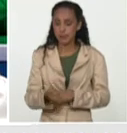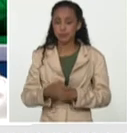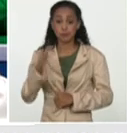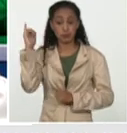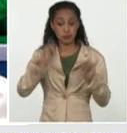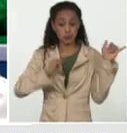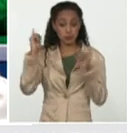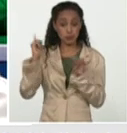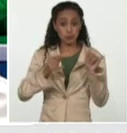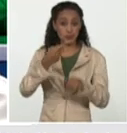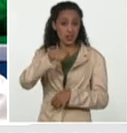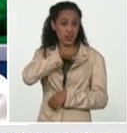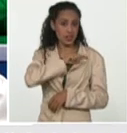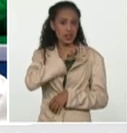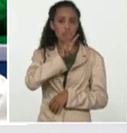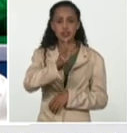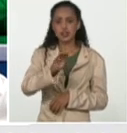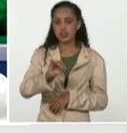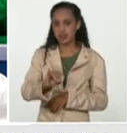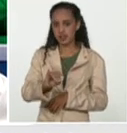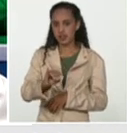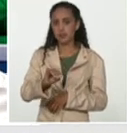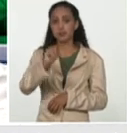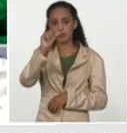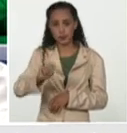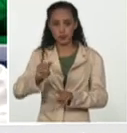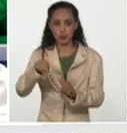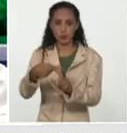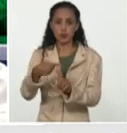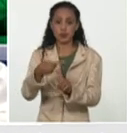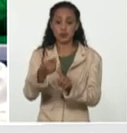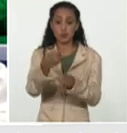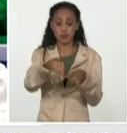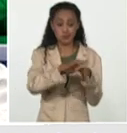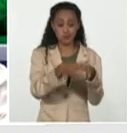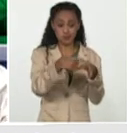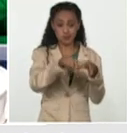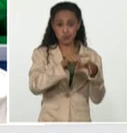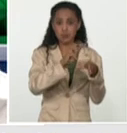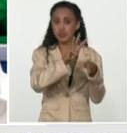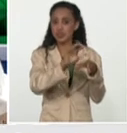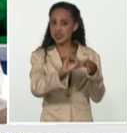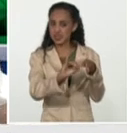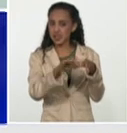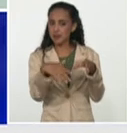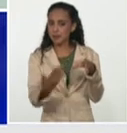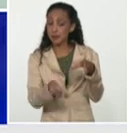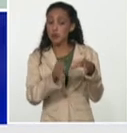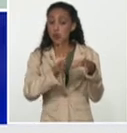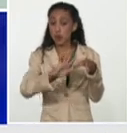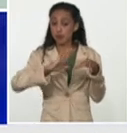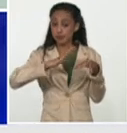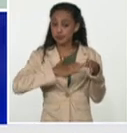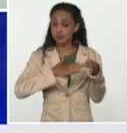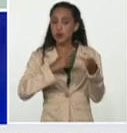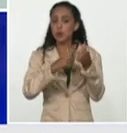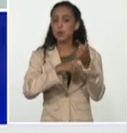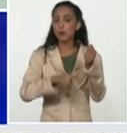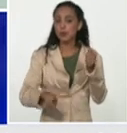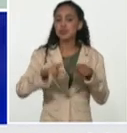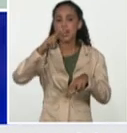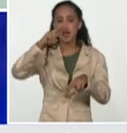dicho, 36. Estos 36 pertenecen 4 a la provincia de La